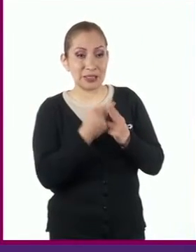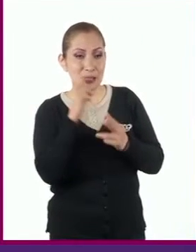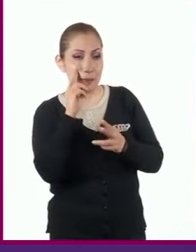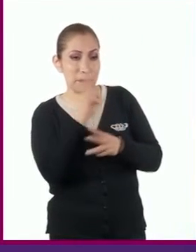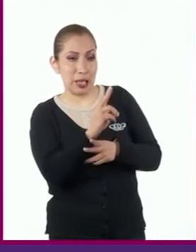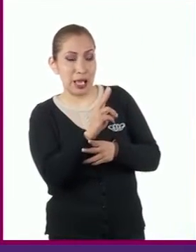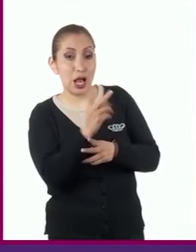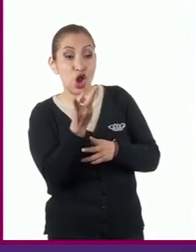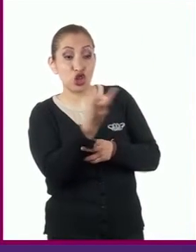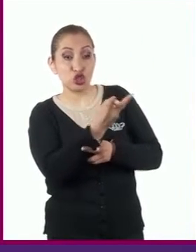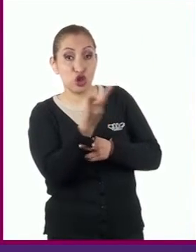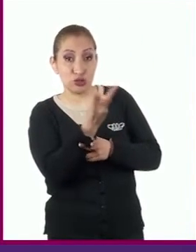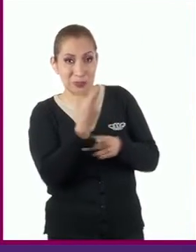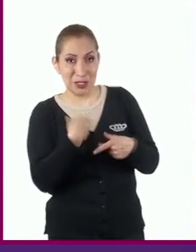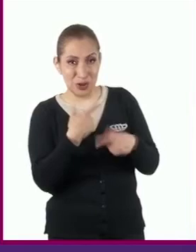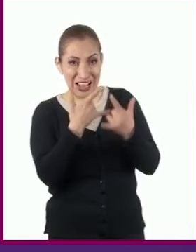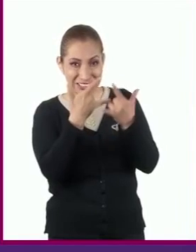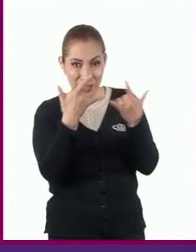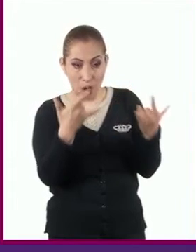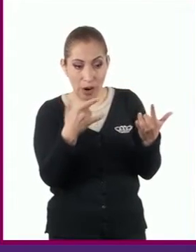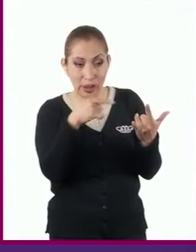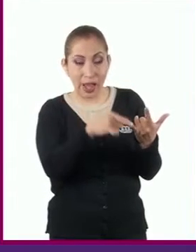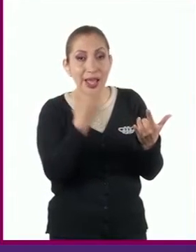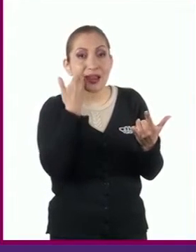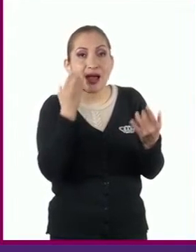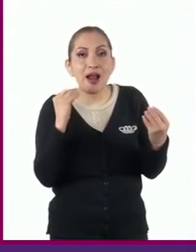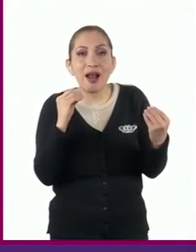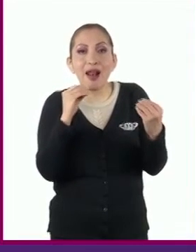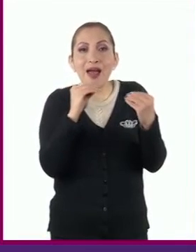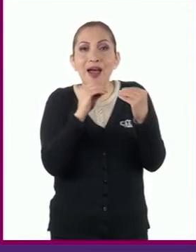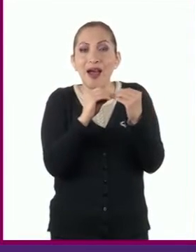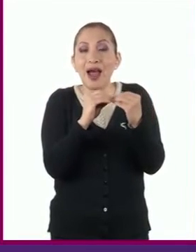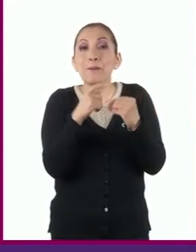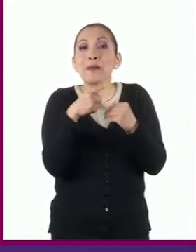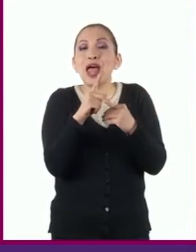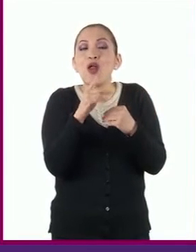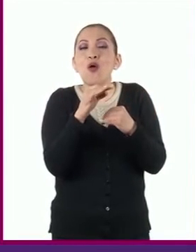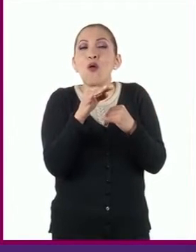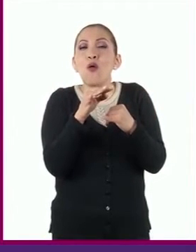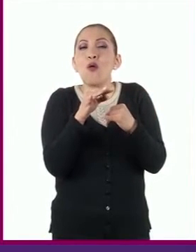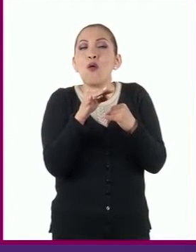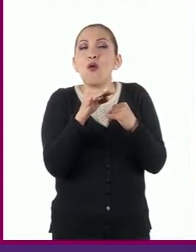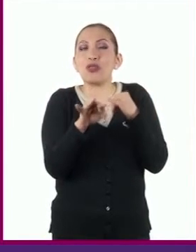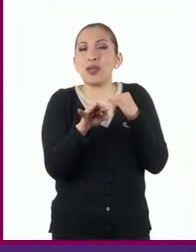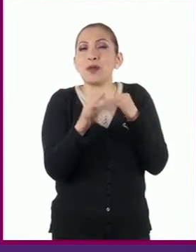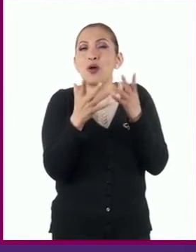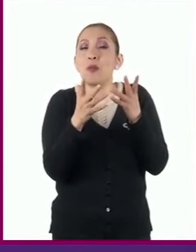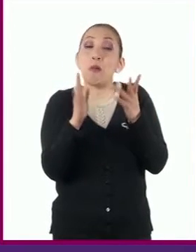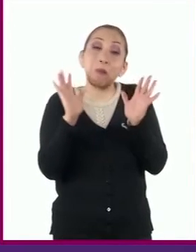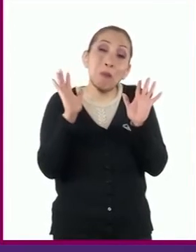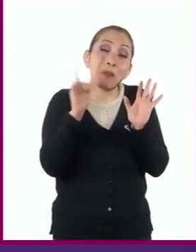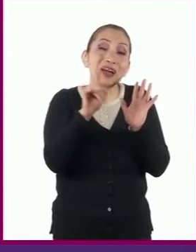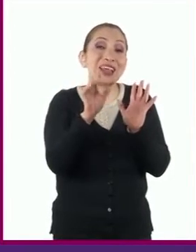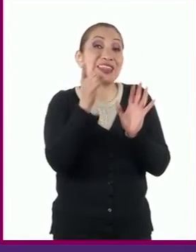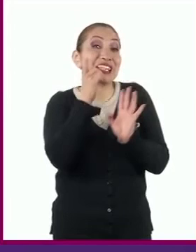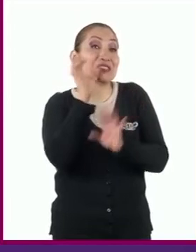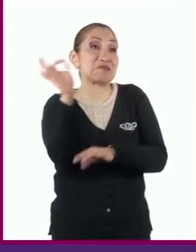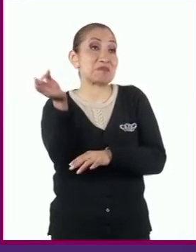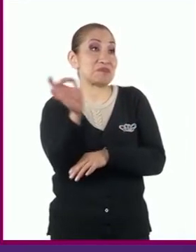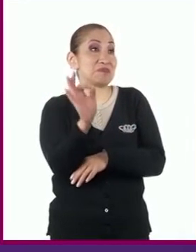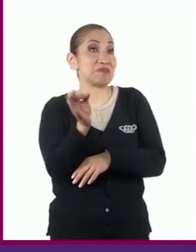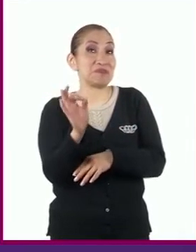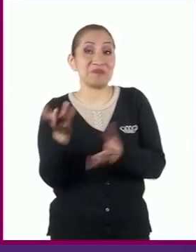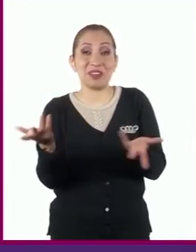evidente que ambos protagonistas deseaban besarse, aunque al final queda abierto y supone tal